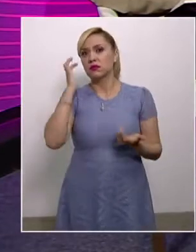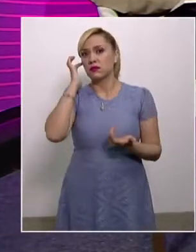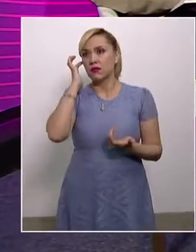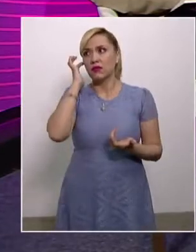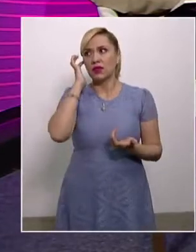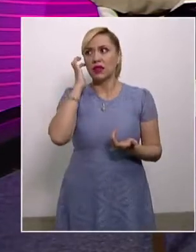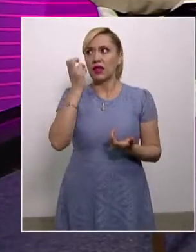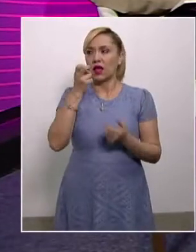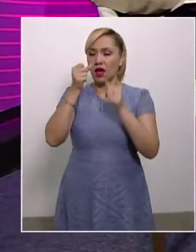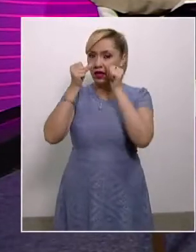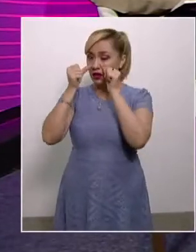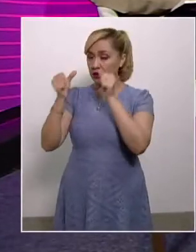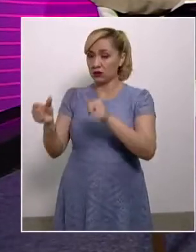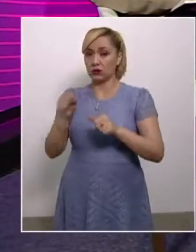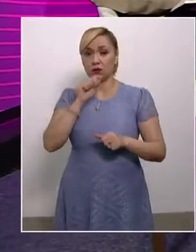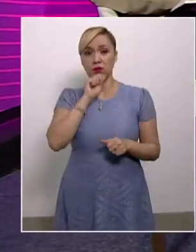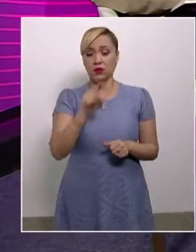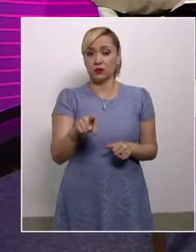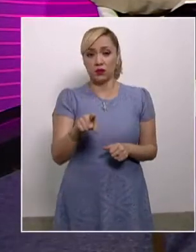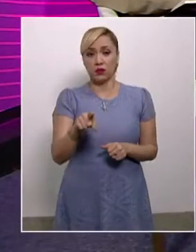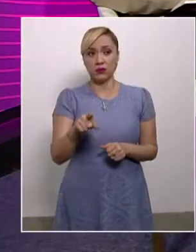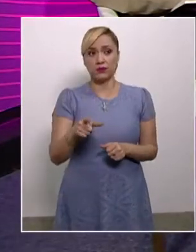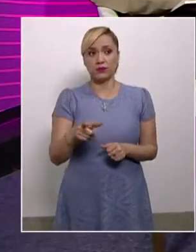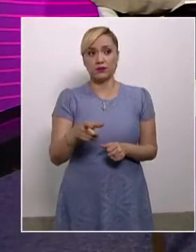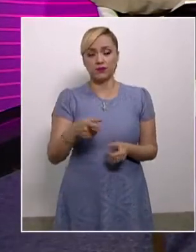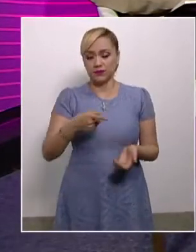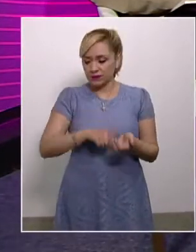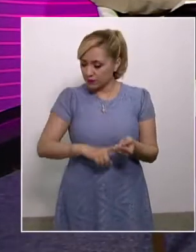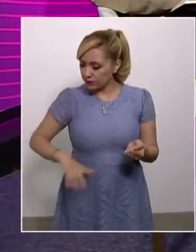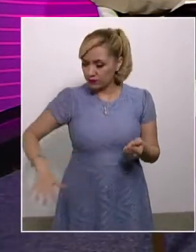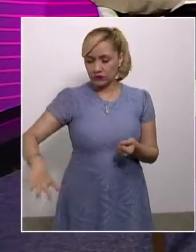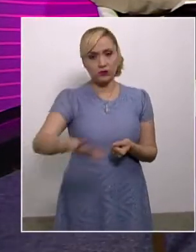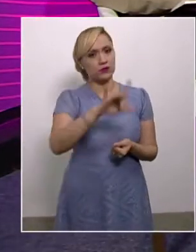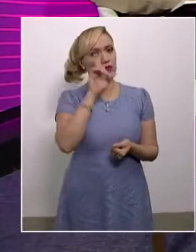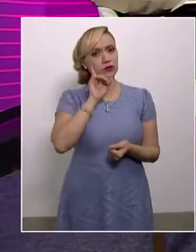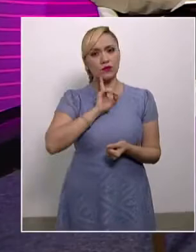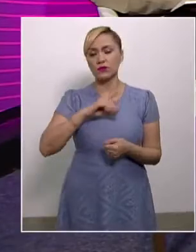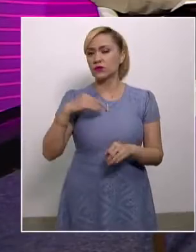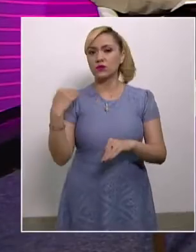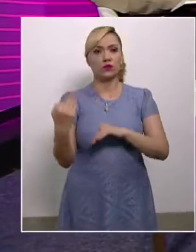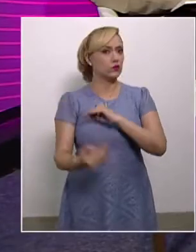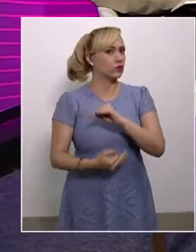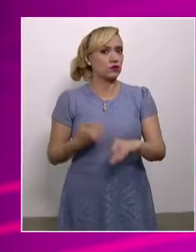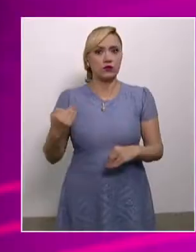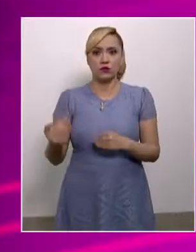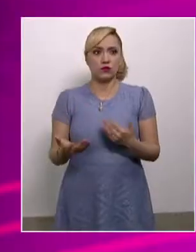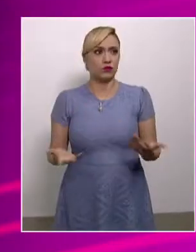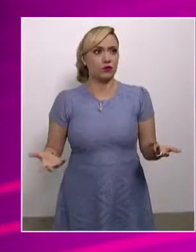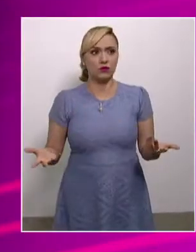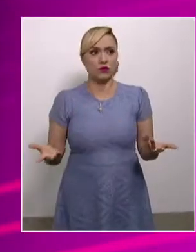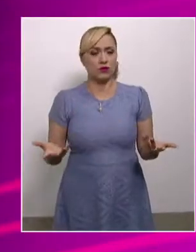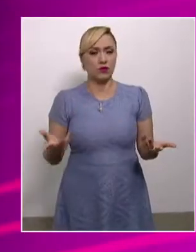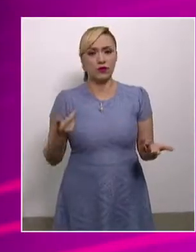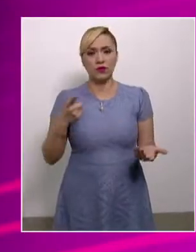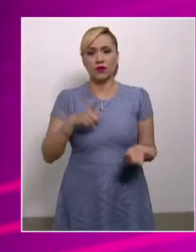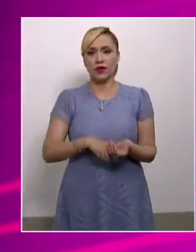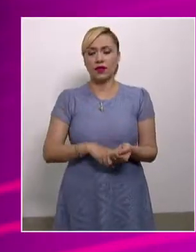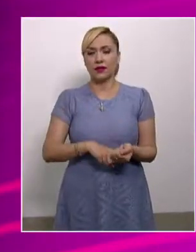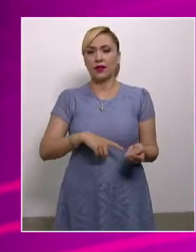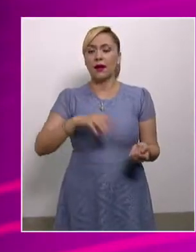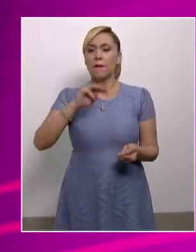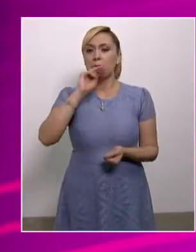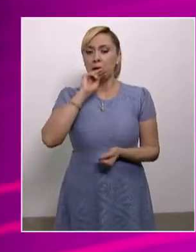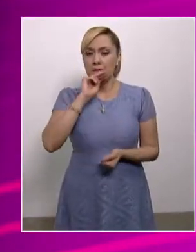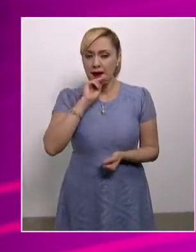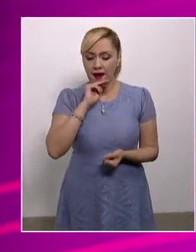focalizada a dentro del flujo de las mujeres a toda la perspectiva, es decir, tanto a la